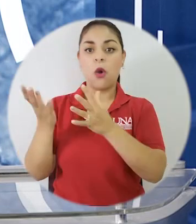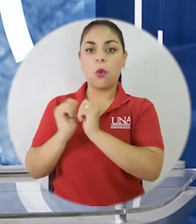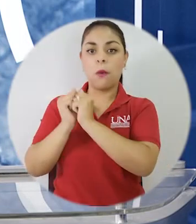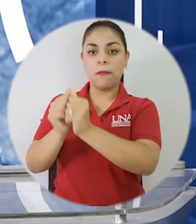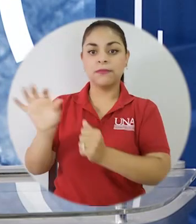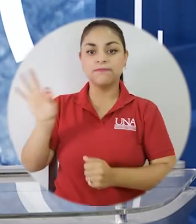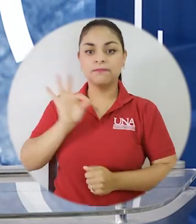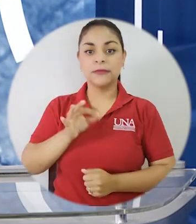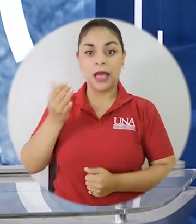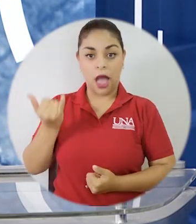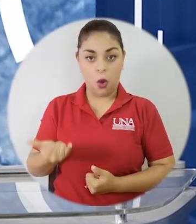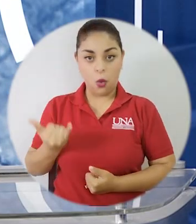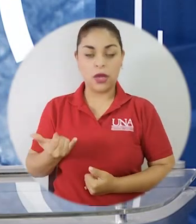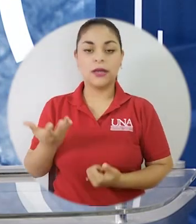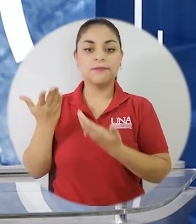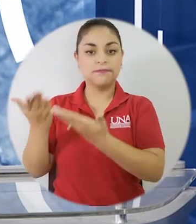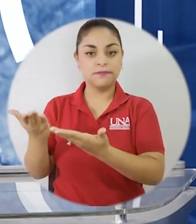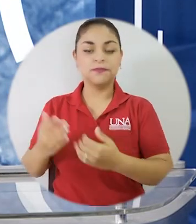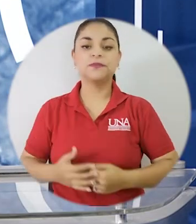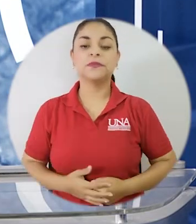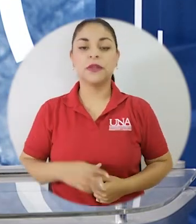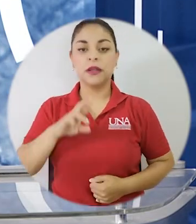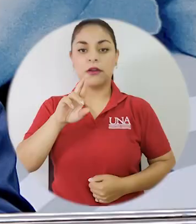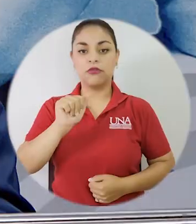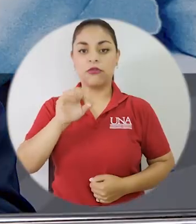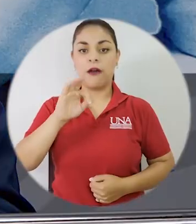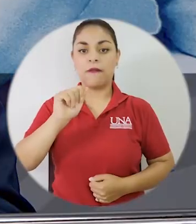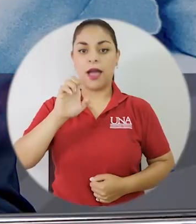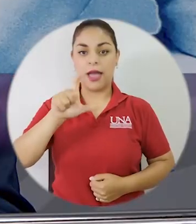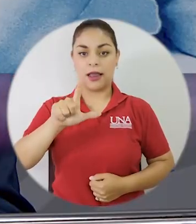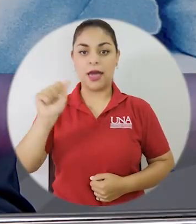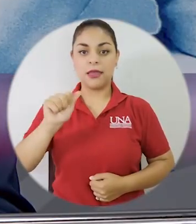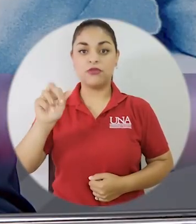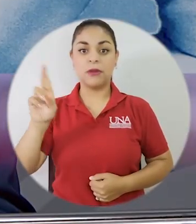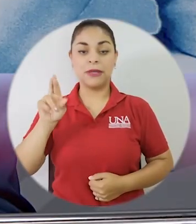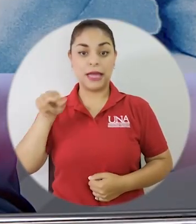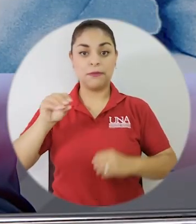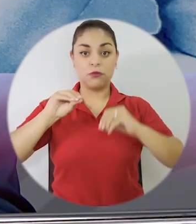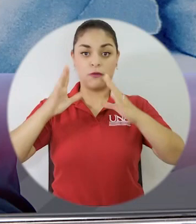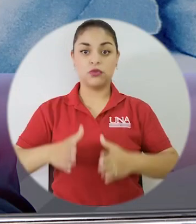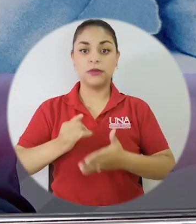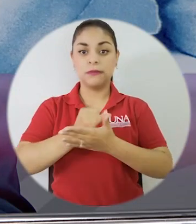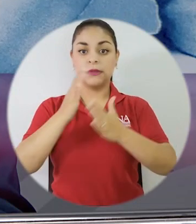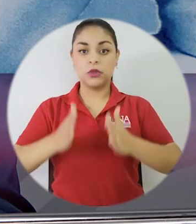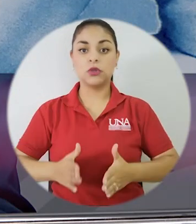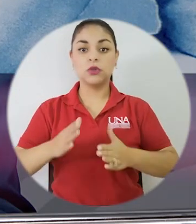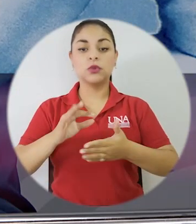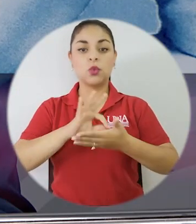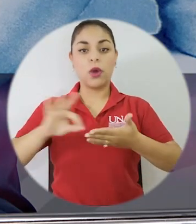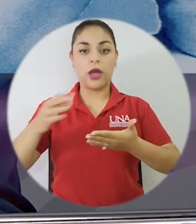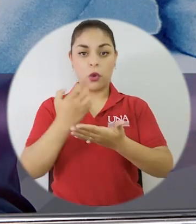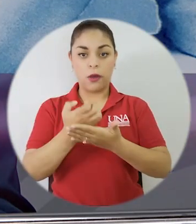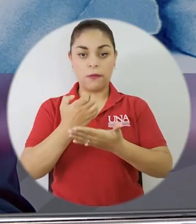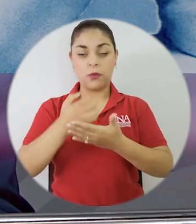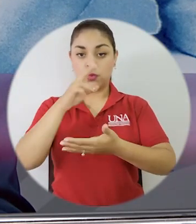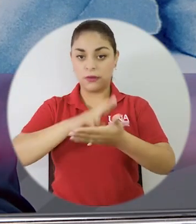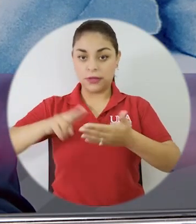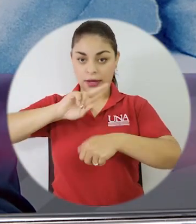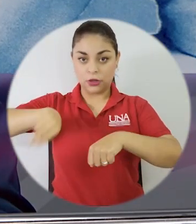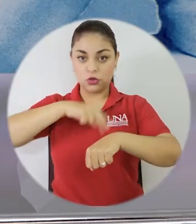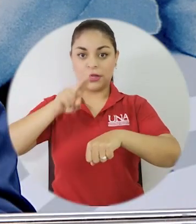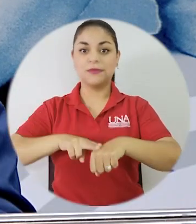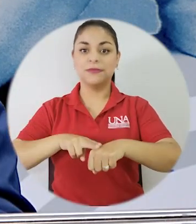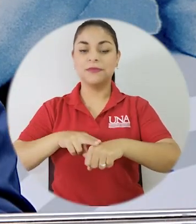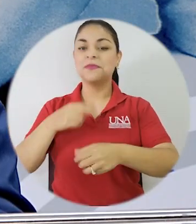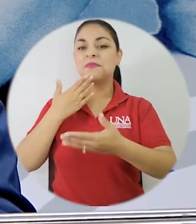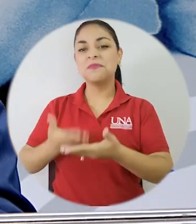nos acompaña en esta oportunidad Rafael Arias Ramírez, quien es académico e investigador de la Escuela de Economía de la Universidad